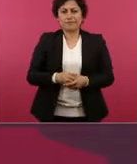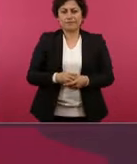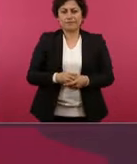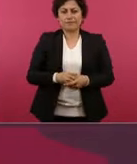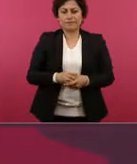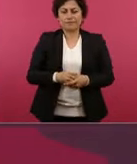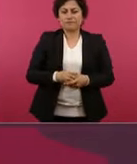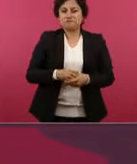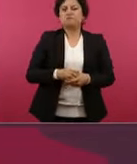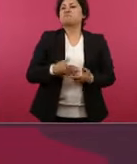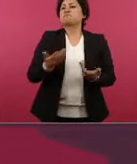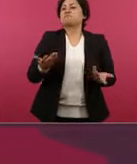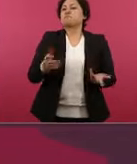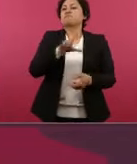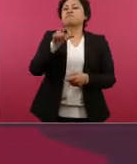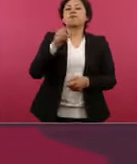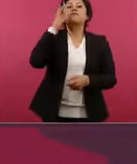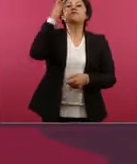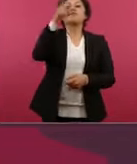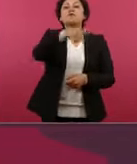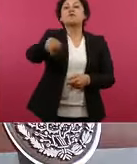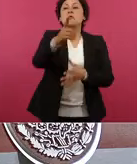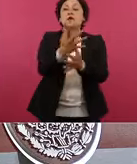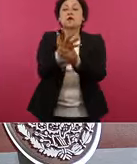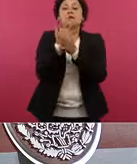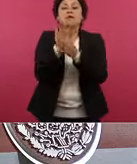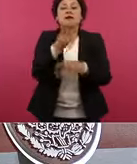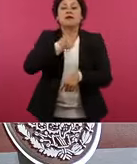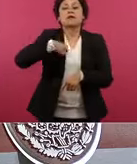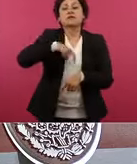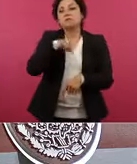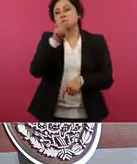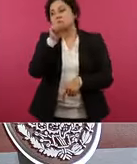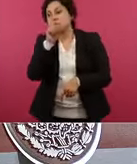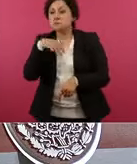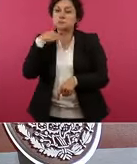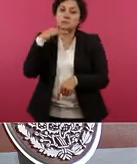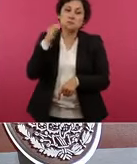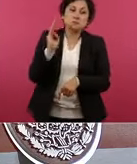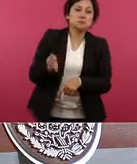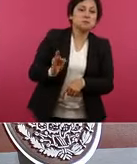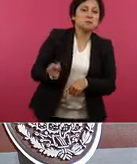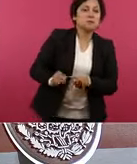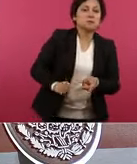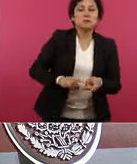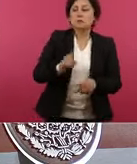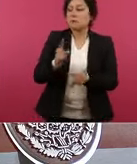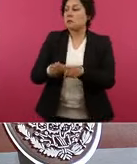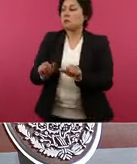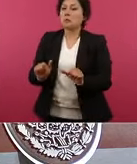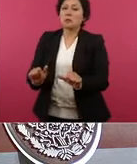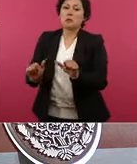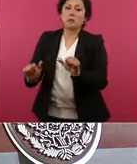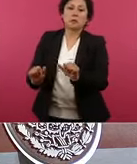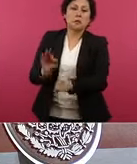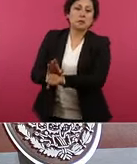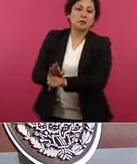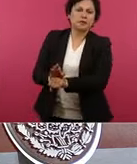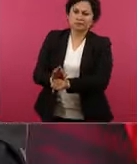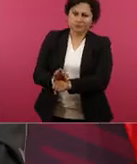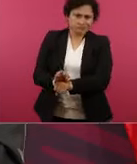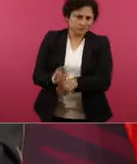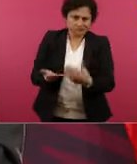que no buscamos desterrar la corrupción, que no buscamos acabar con los privilegios,